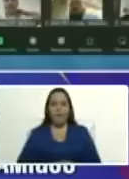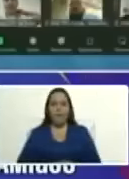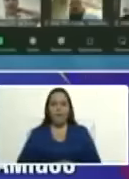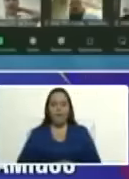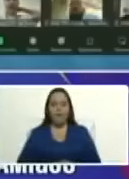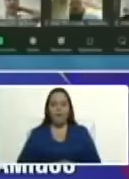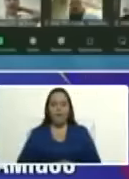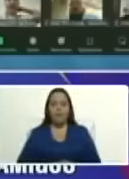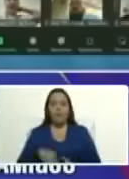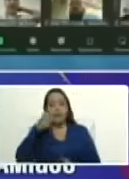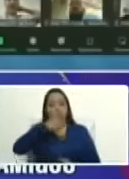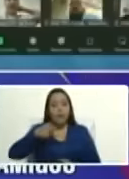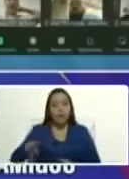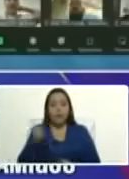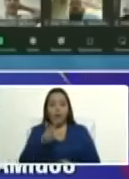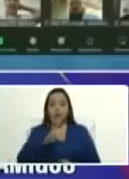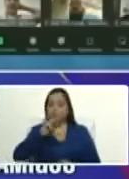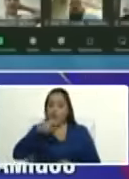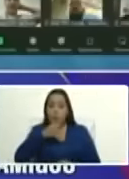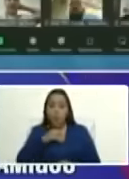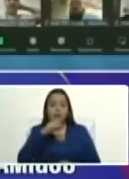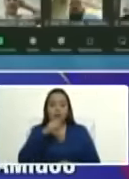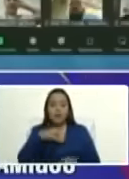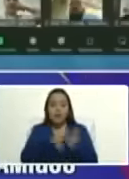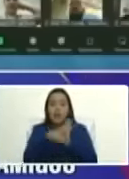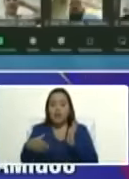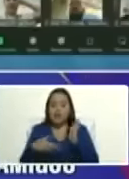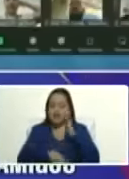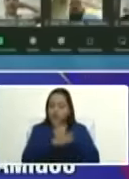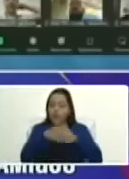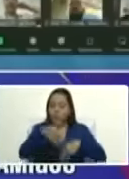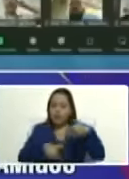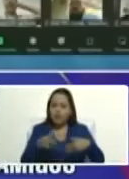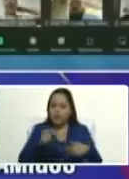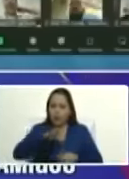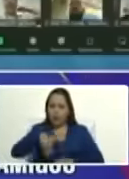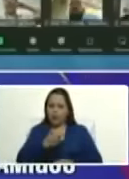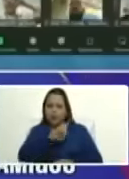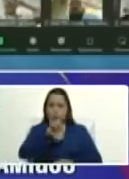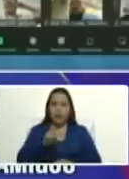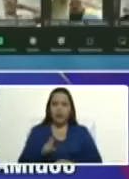pueblo de Venezuela no se puede consultar en referéndum.